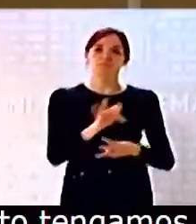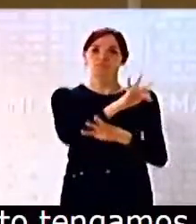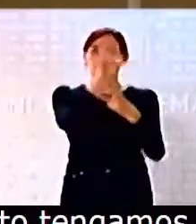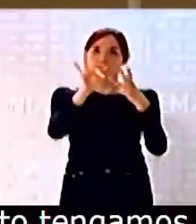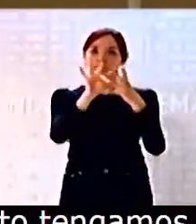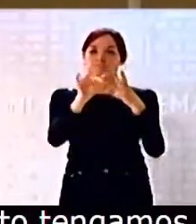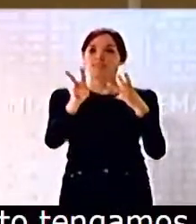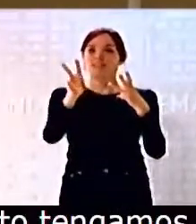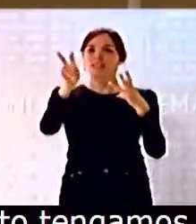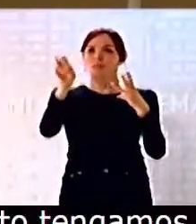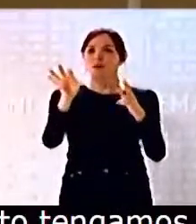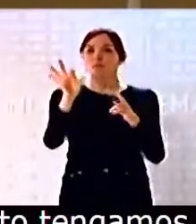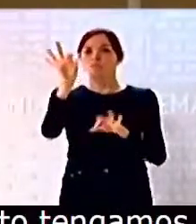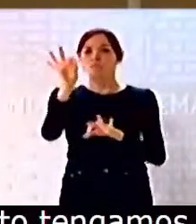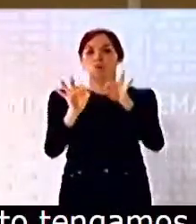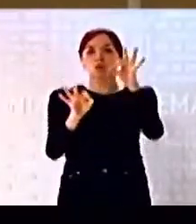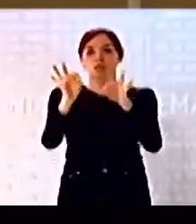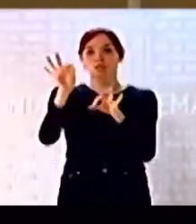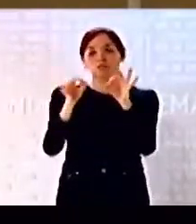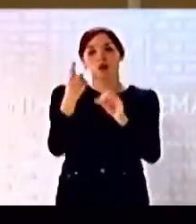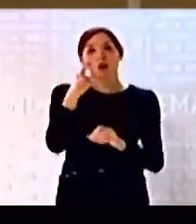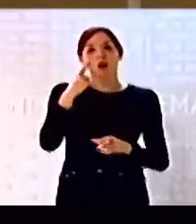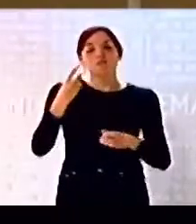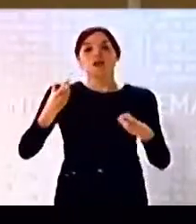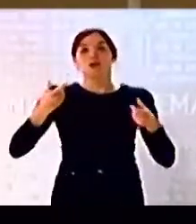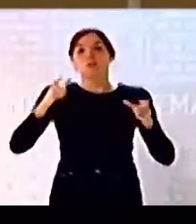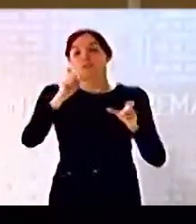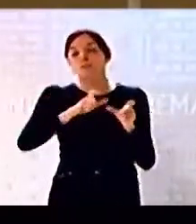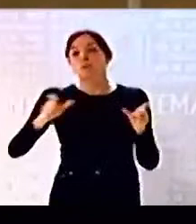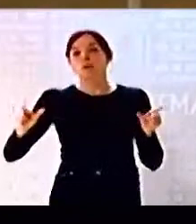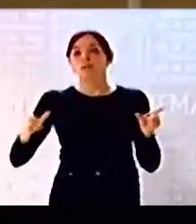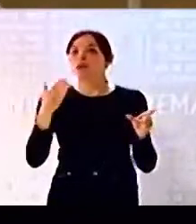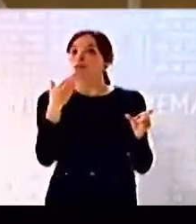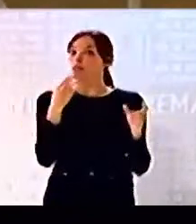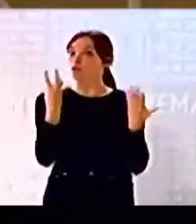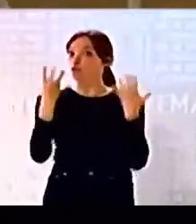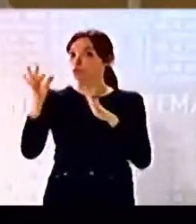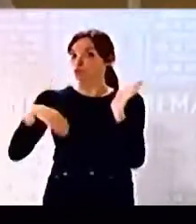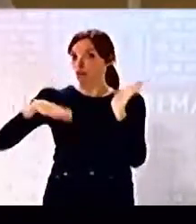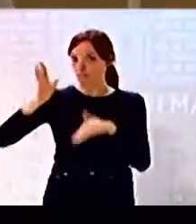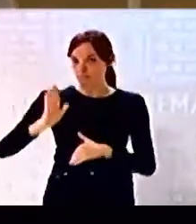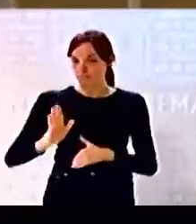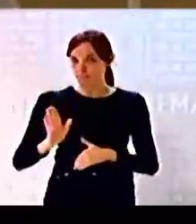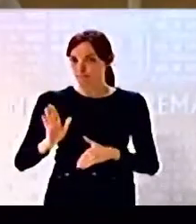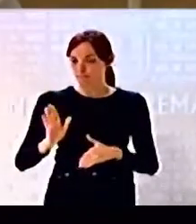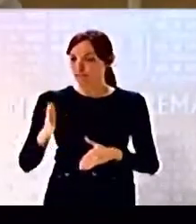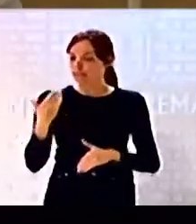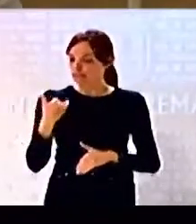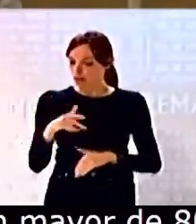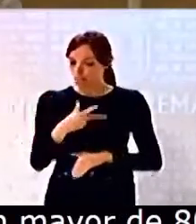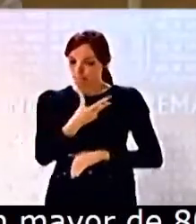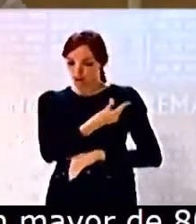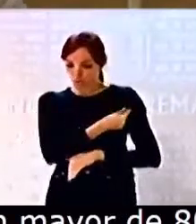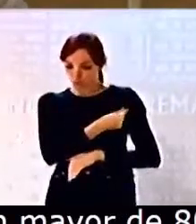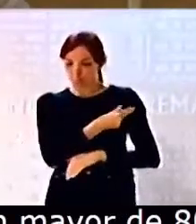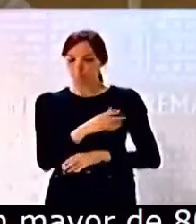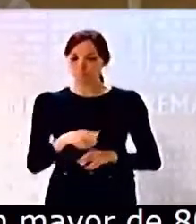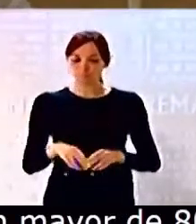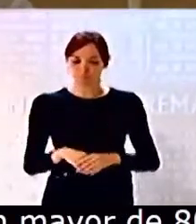sobre el porcentaje de población mayor de 80 años que ya ha sido vacunado.